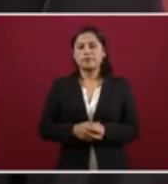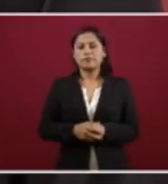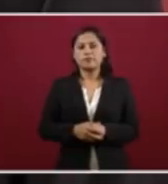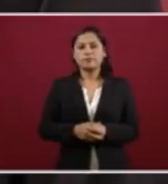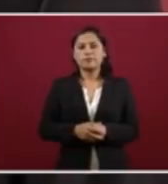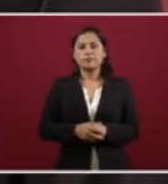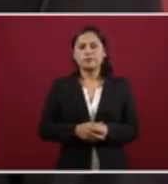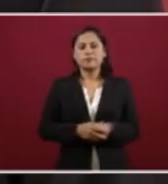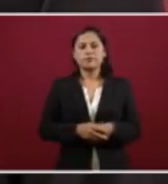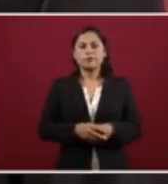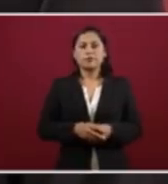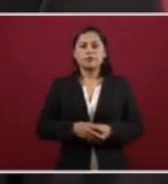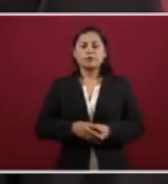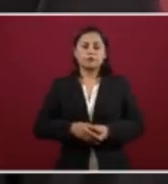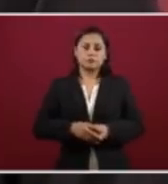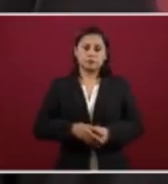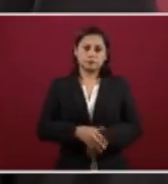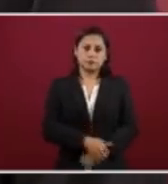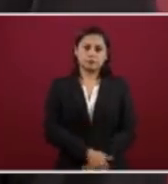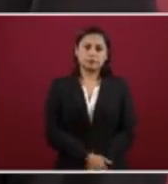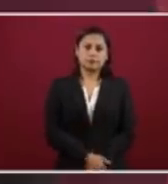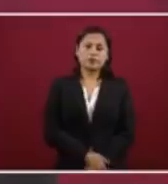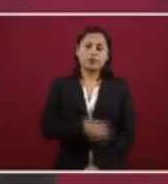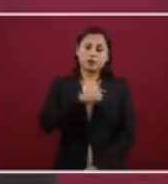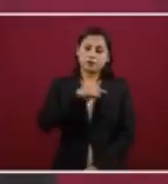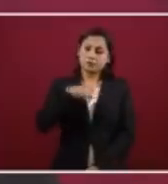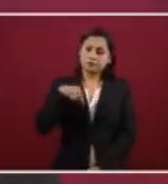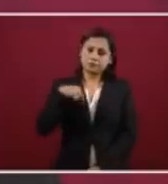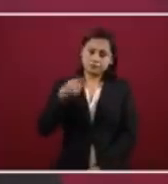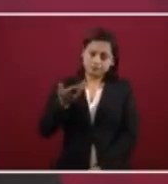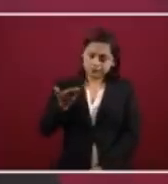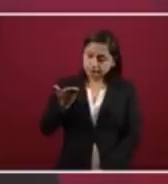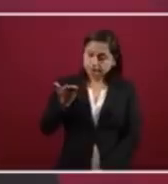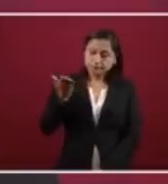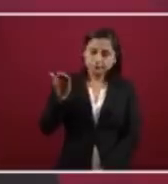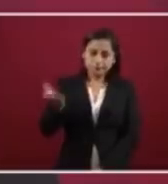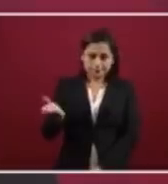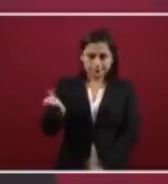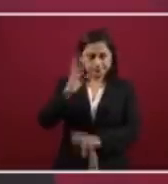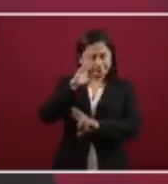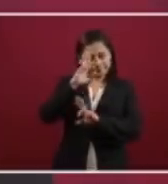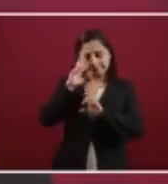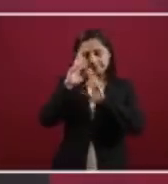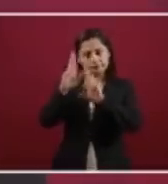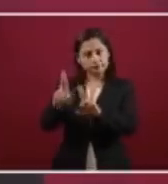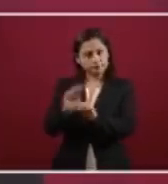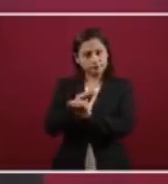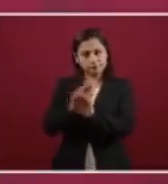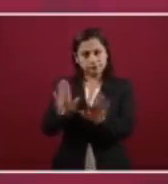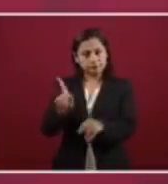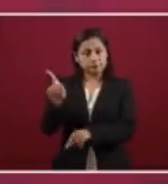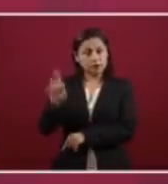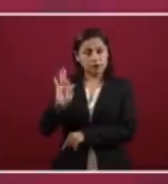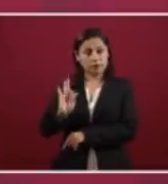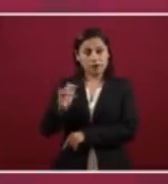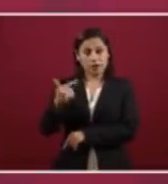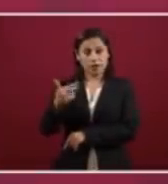atenta, respetuosa, considerando la autonomía de la Fiscalía, por tratarse